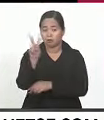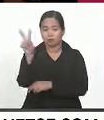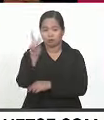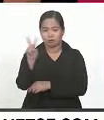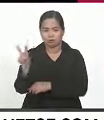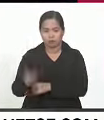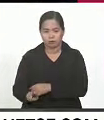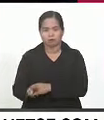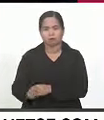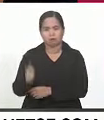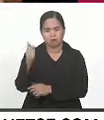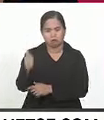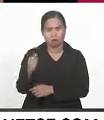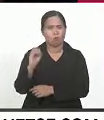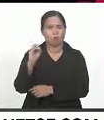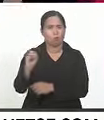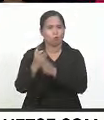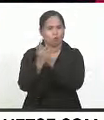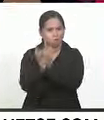podemos